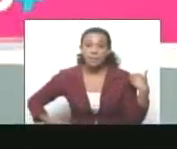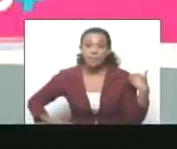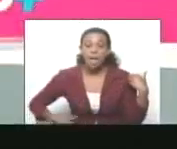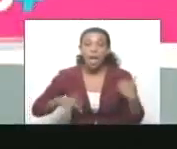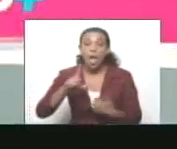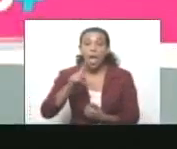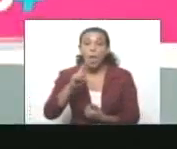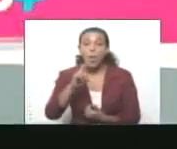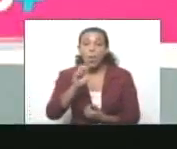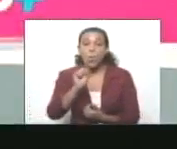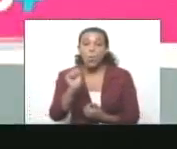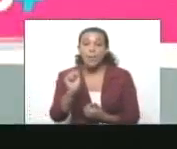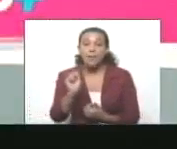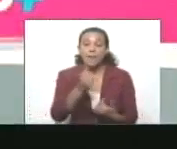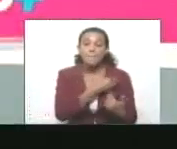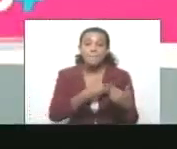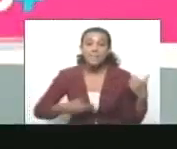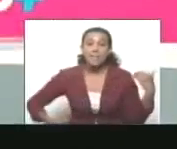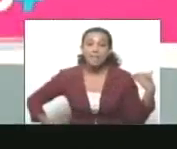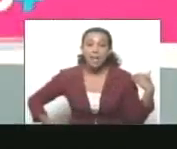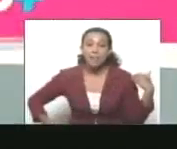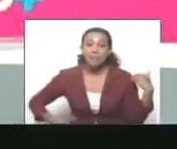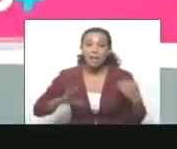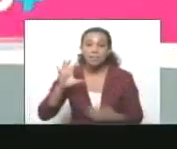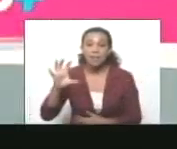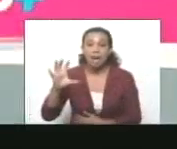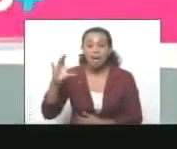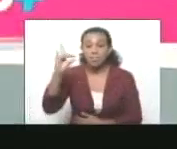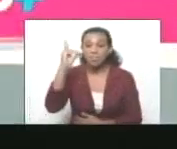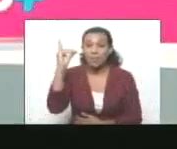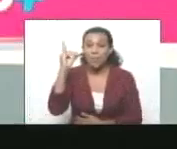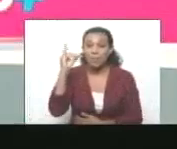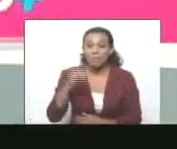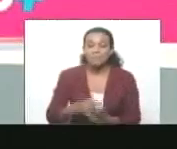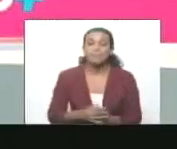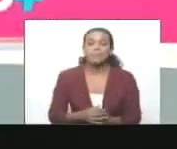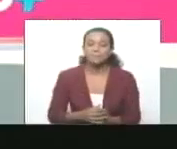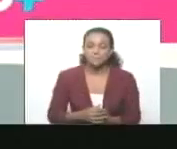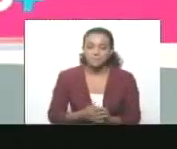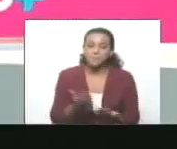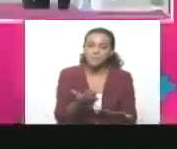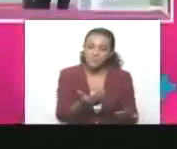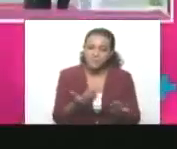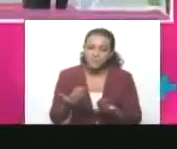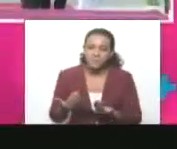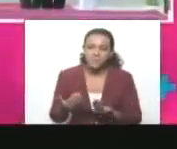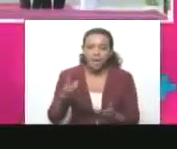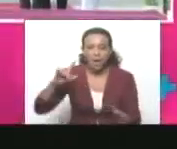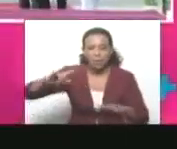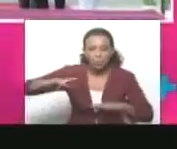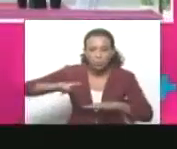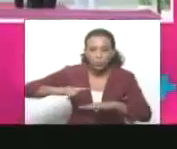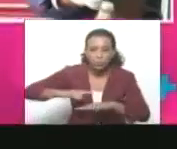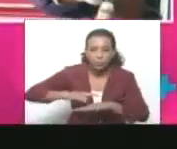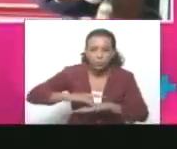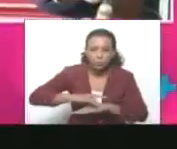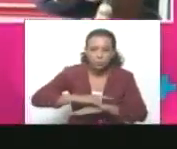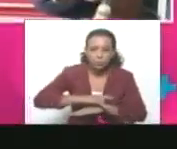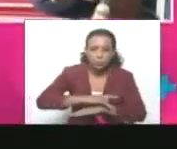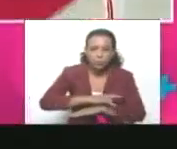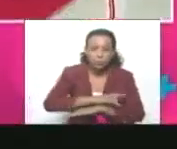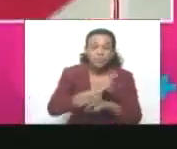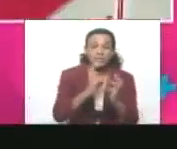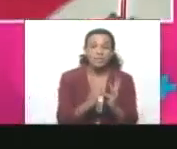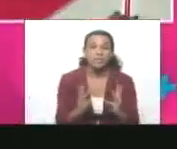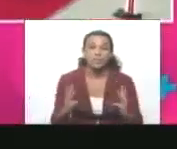Arce Catacora, presidente del Estado Plurinacional de Bolivia. Venía de Naciones